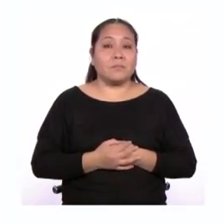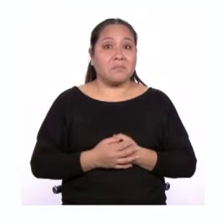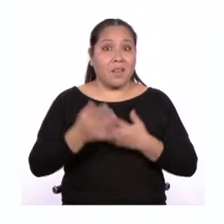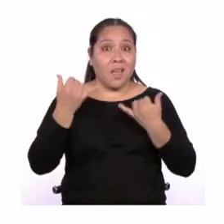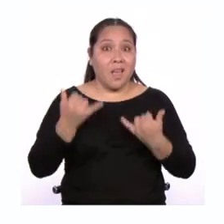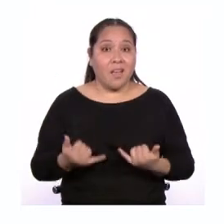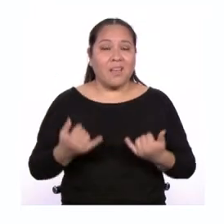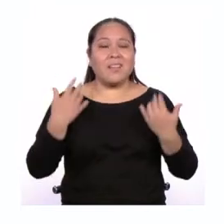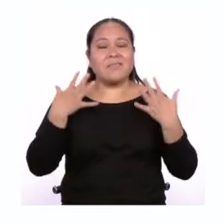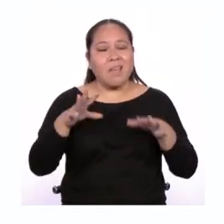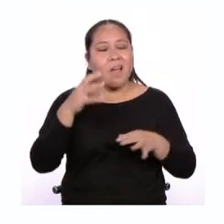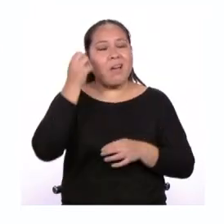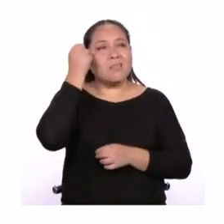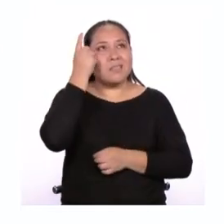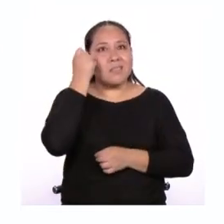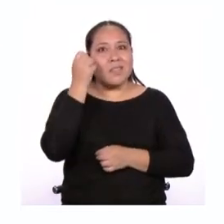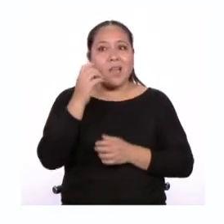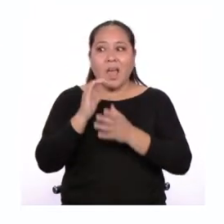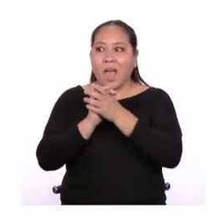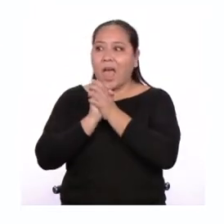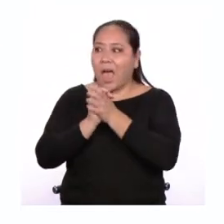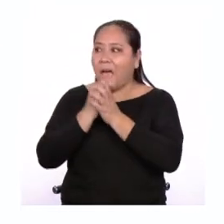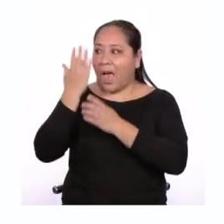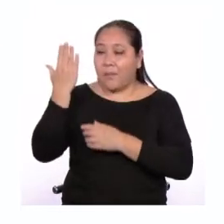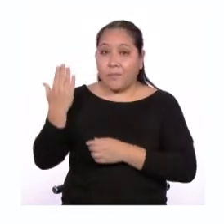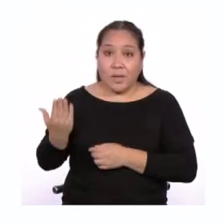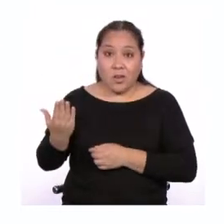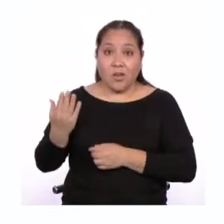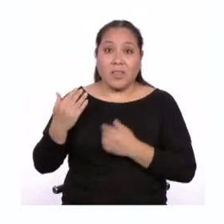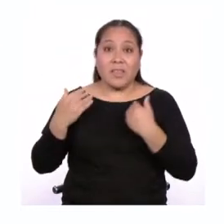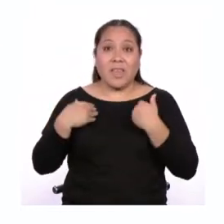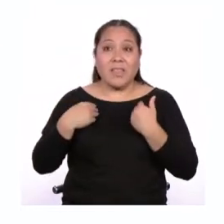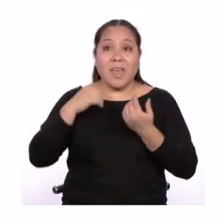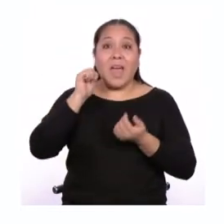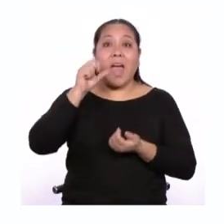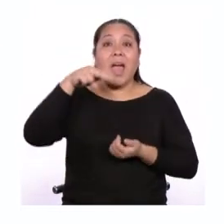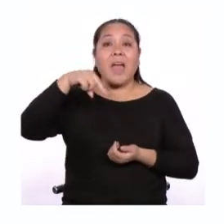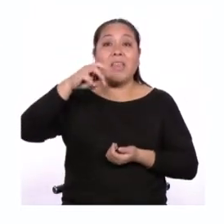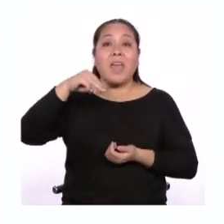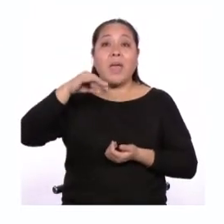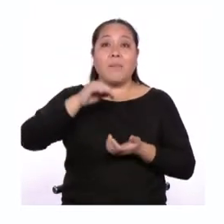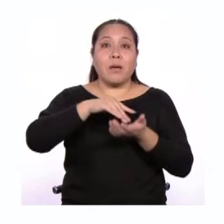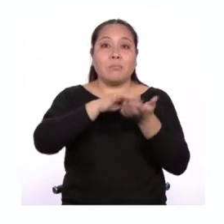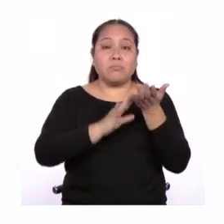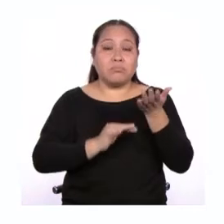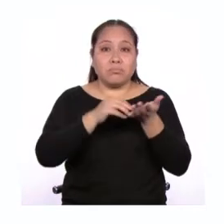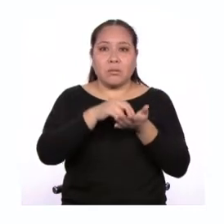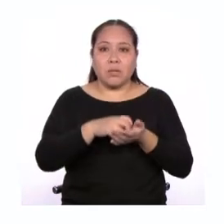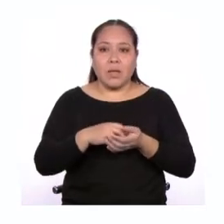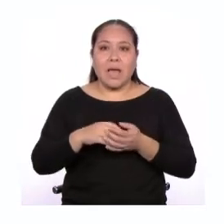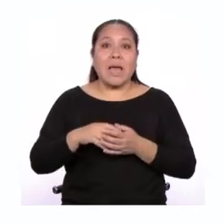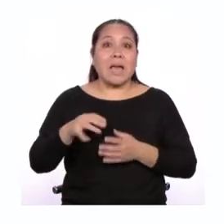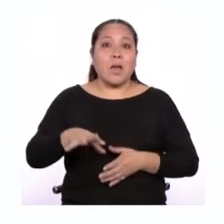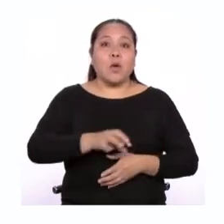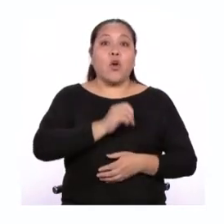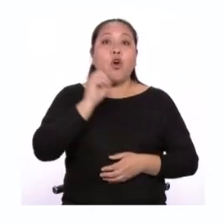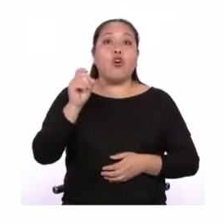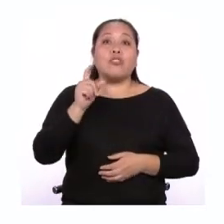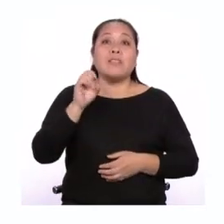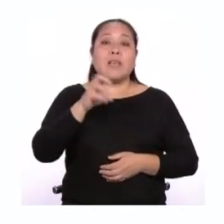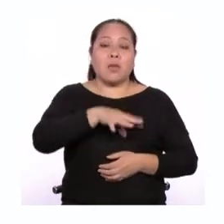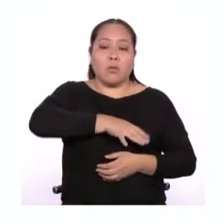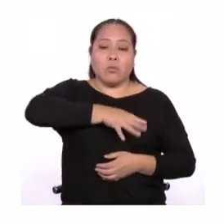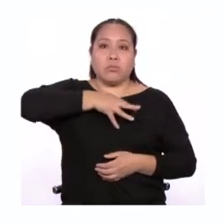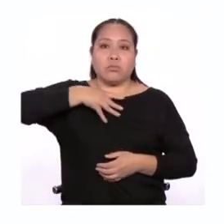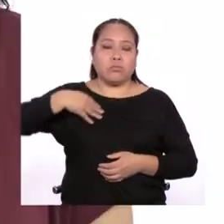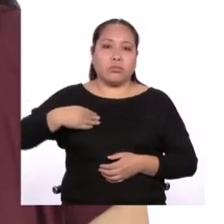Ahora todo tiene sentido. Como mi amigo tiene anemia, su sangre no puede transportar el oxígeno a sus células y esa es una razón justa para no